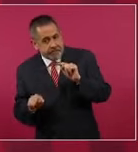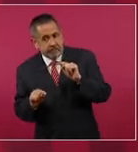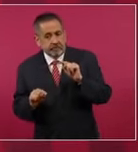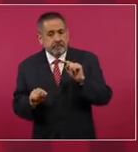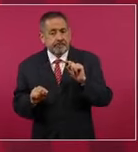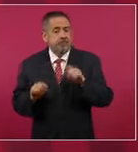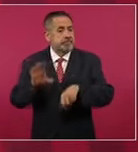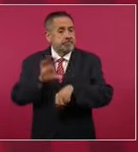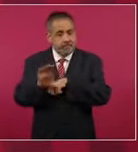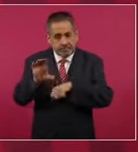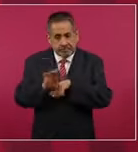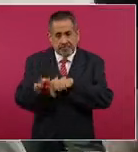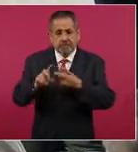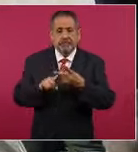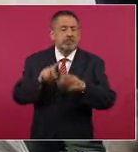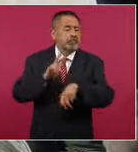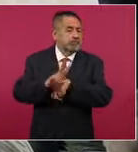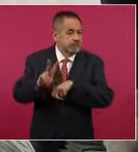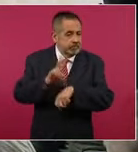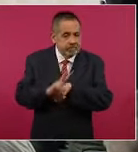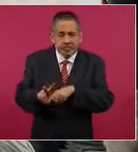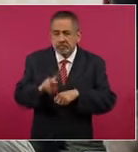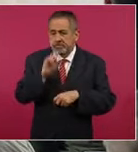de Colombia, de Venezuela,